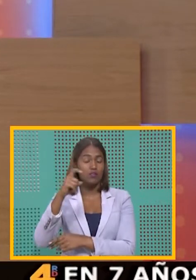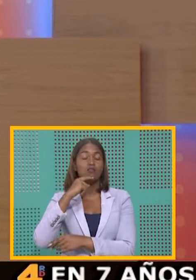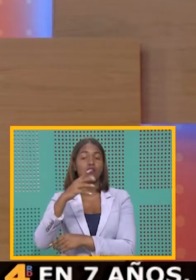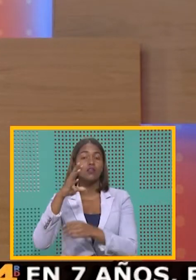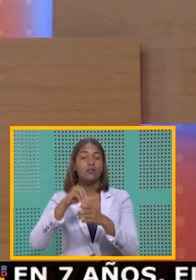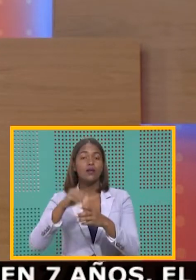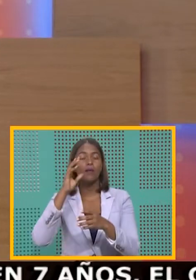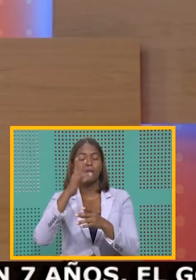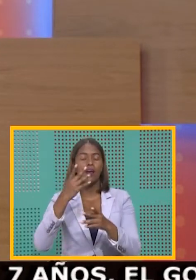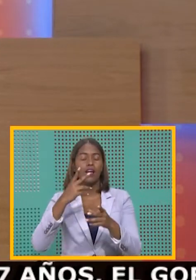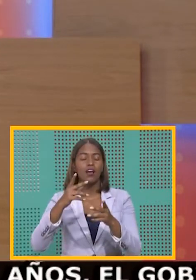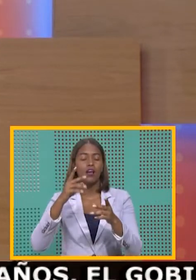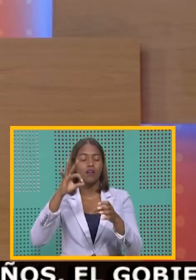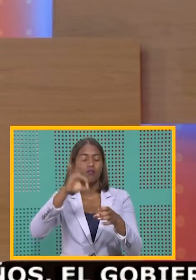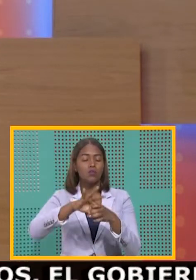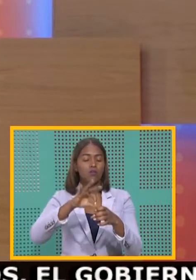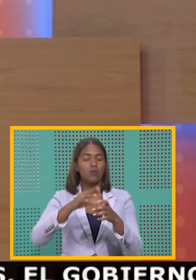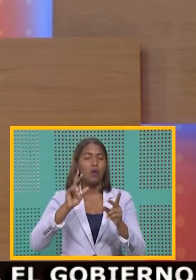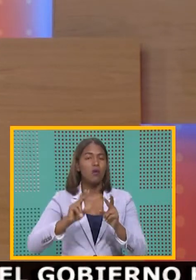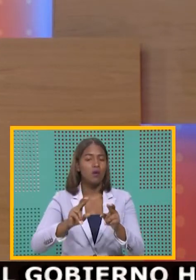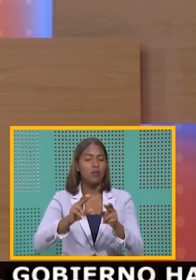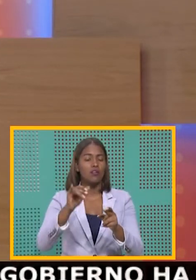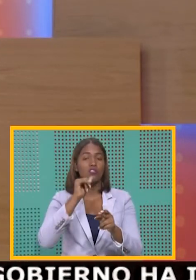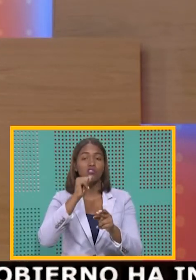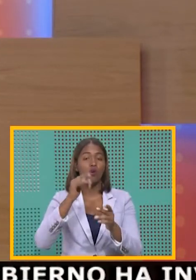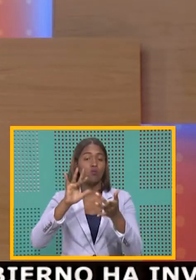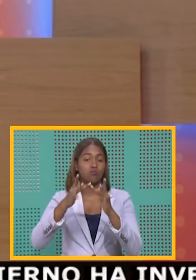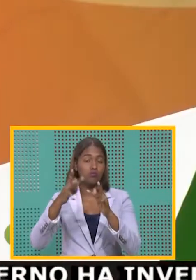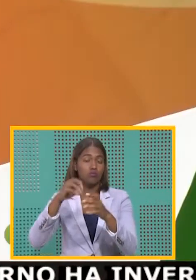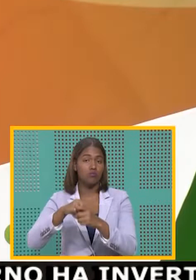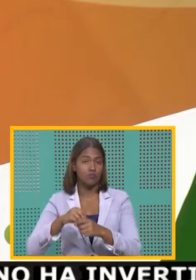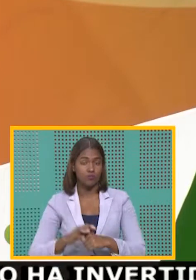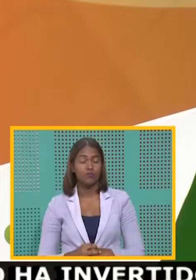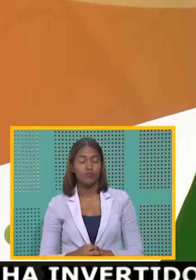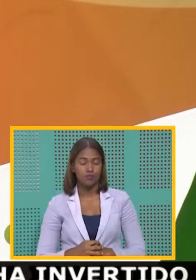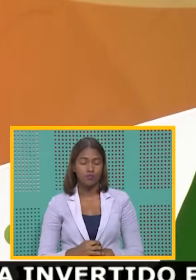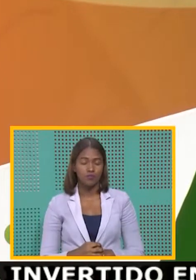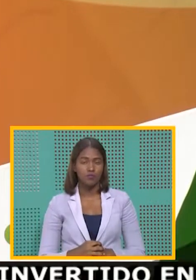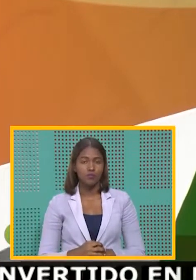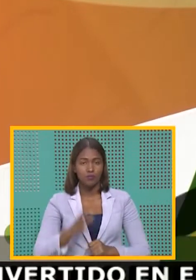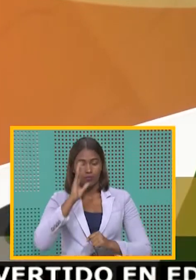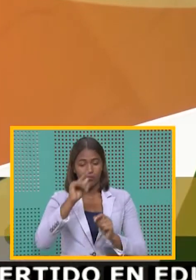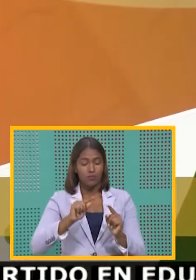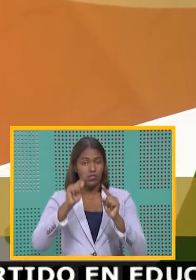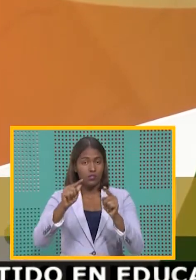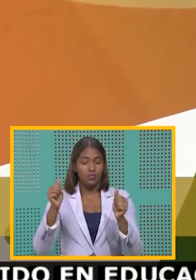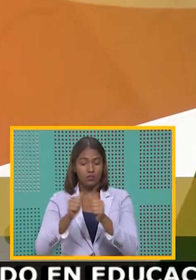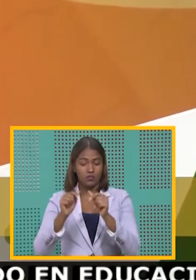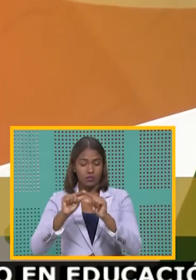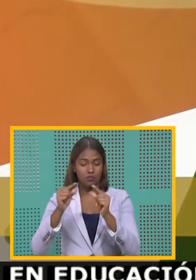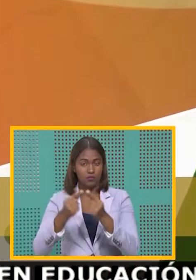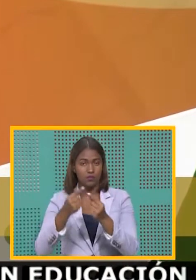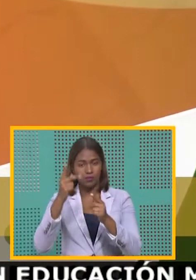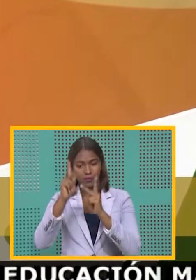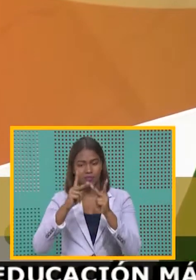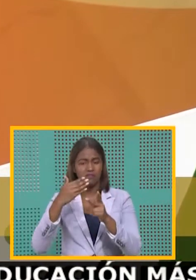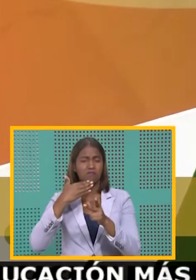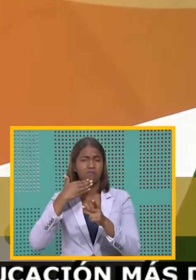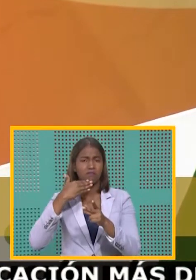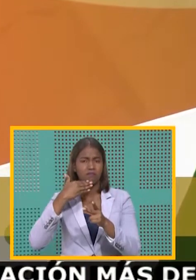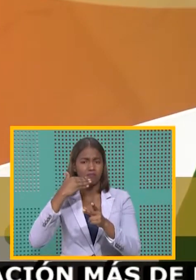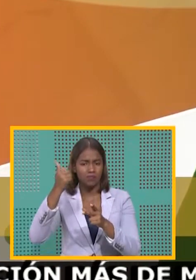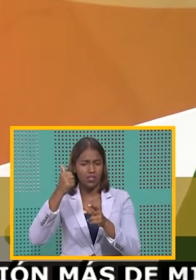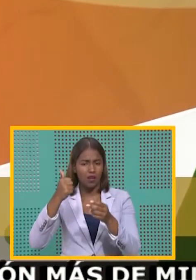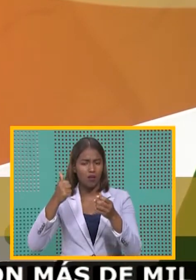de un automatizado y no electrónico. Ensayamos ya con la Hermandad de Pensionados de las Fuerzas Armadas y la Policía